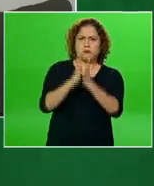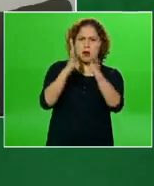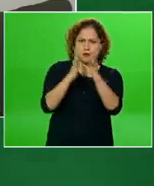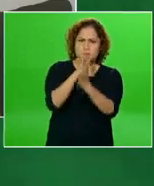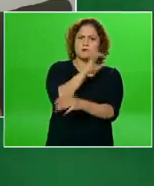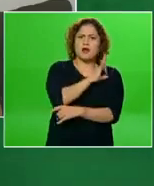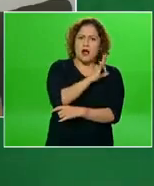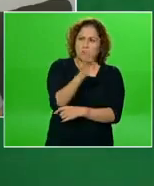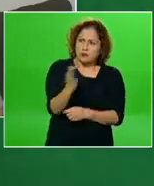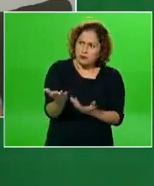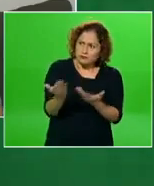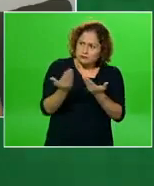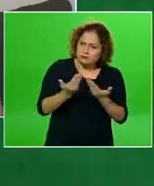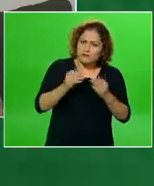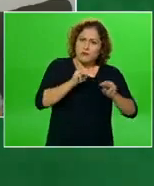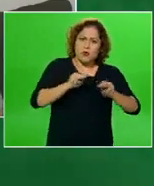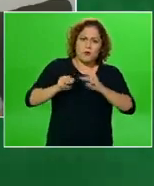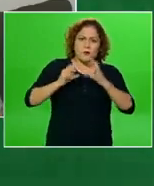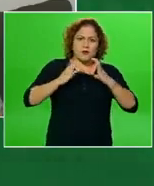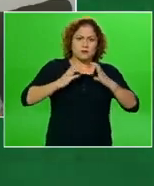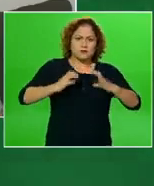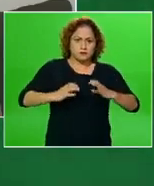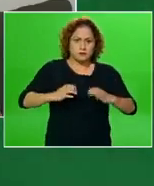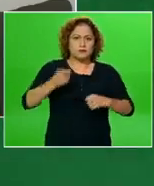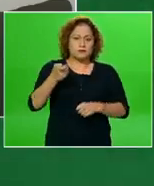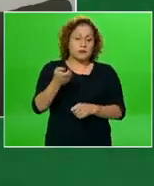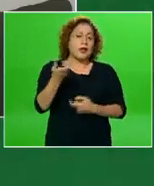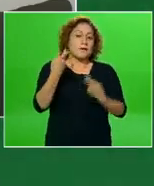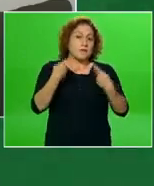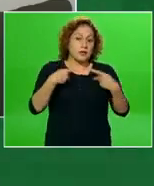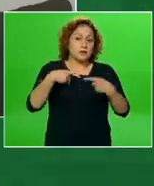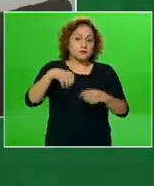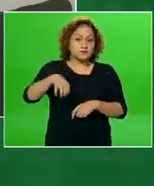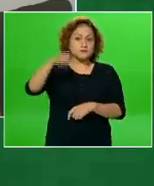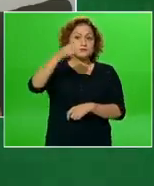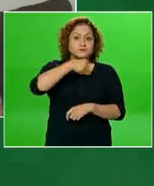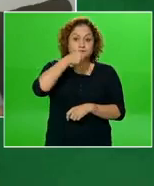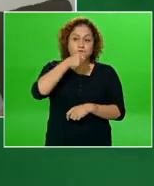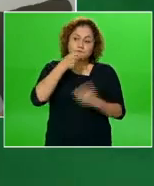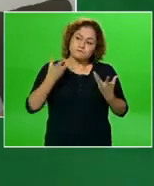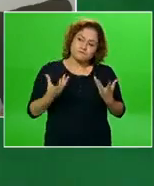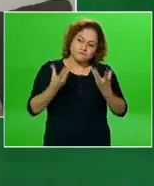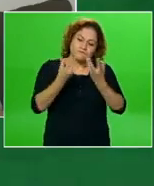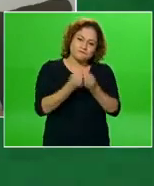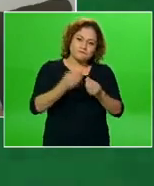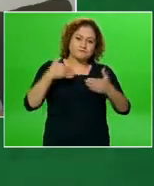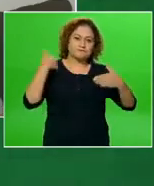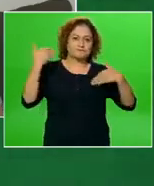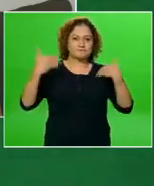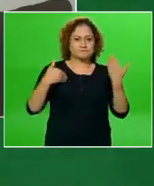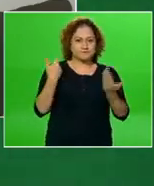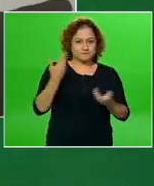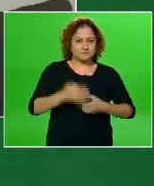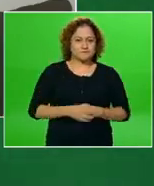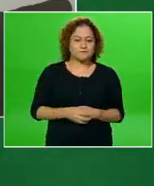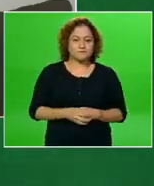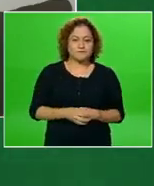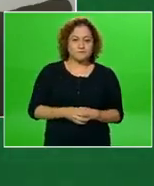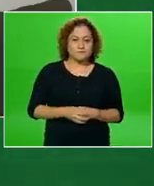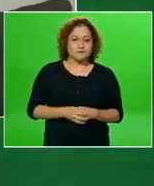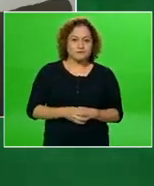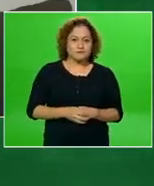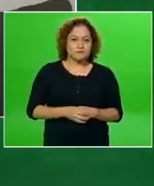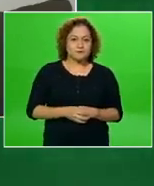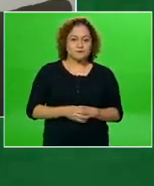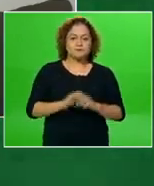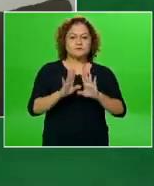participar en movimientos con los adultos mayores en la casa y compartir este recurso valioso a los movimiento para